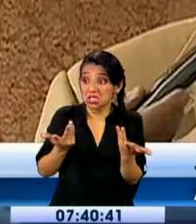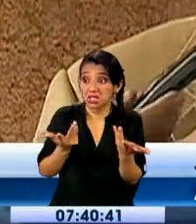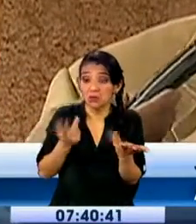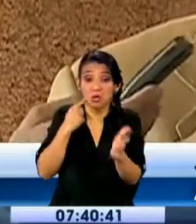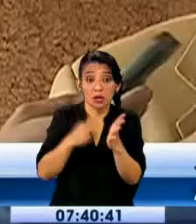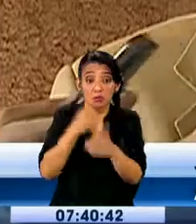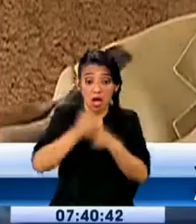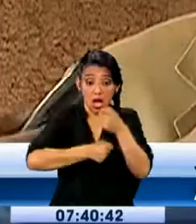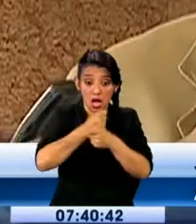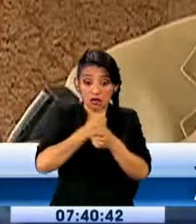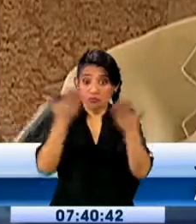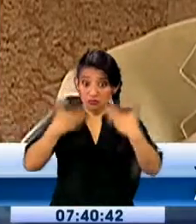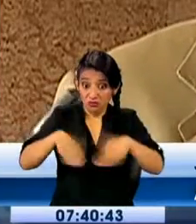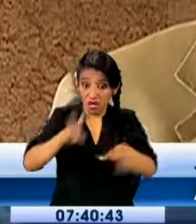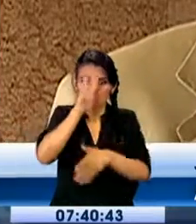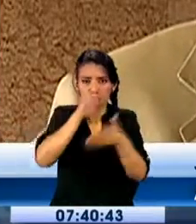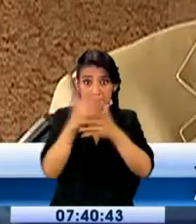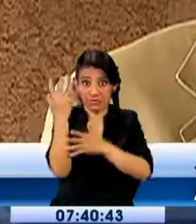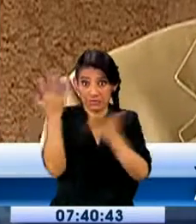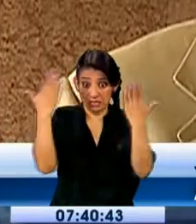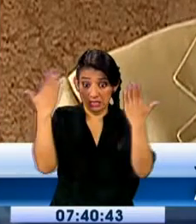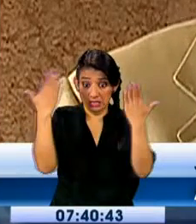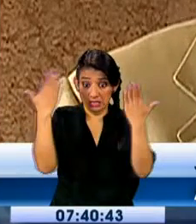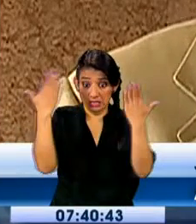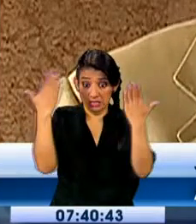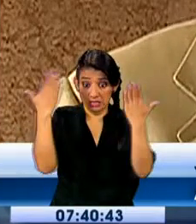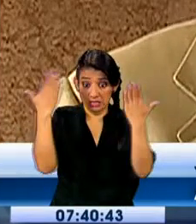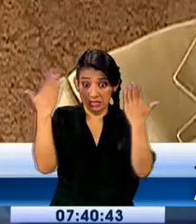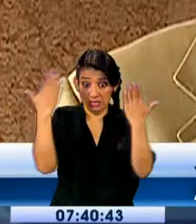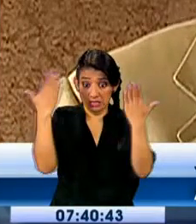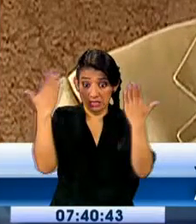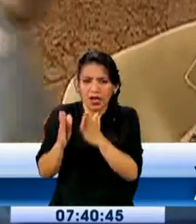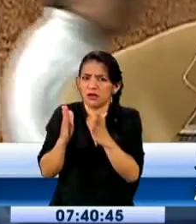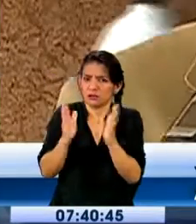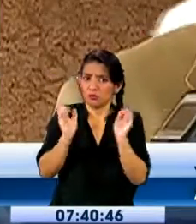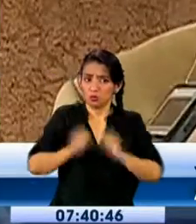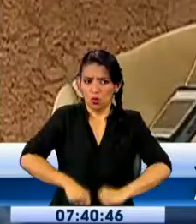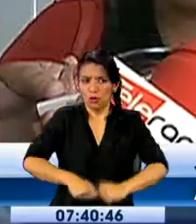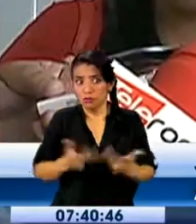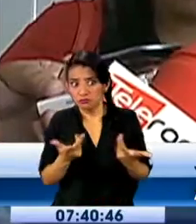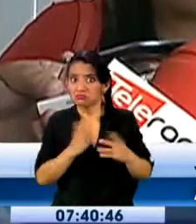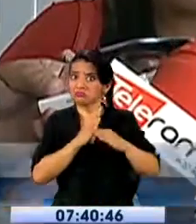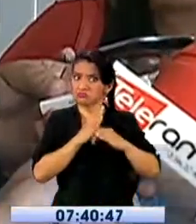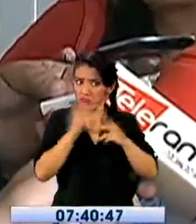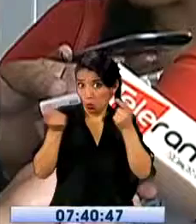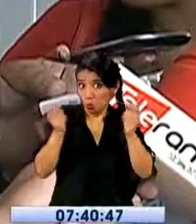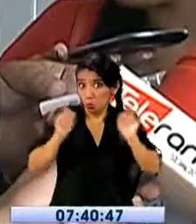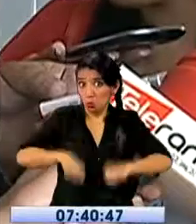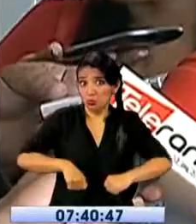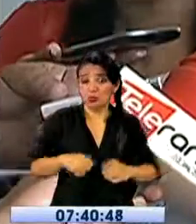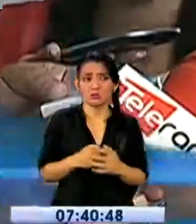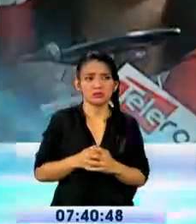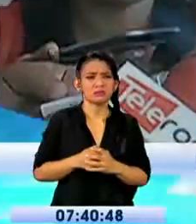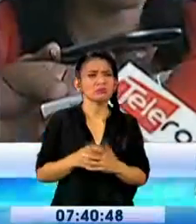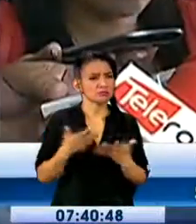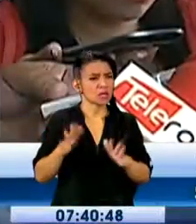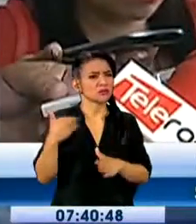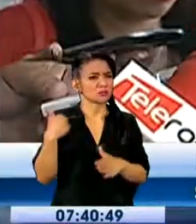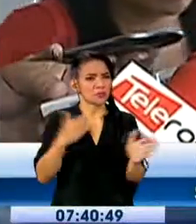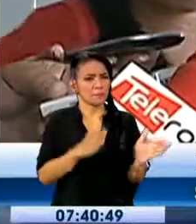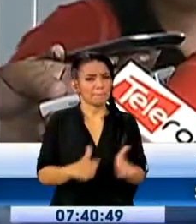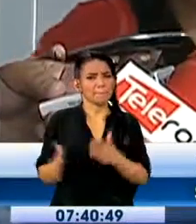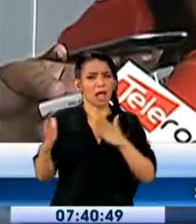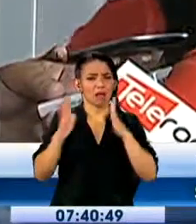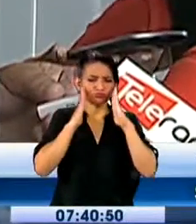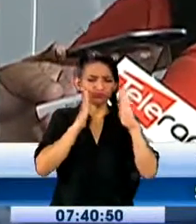a fines de año, y cuál es la organización que se tiene para enfrentar dicho fenómeno. Nosotros ya tenemos los planes de contingencia